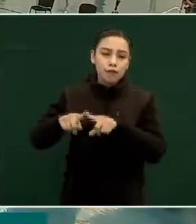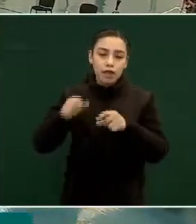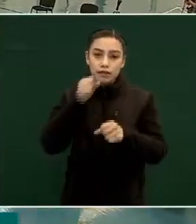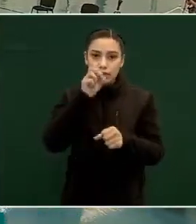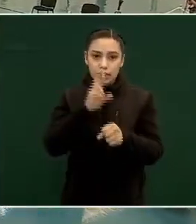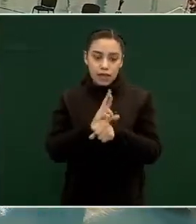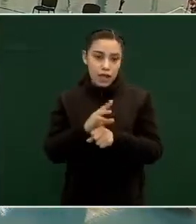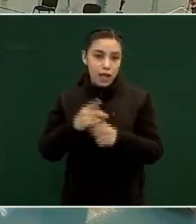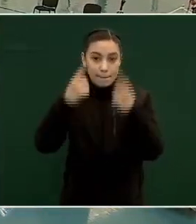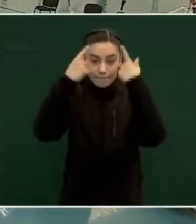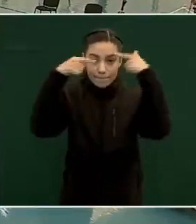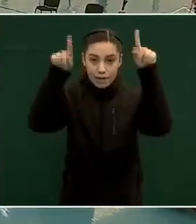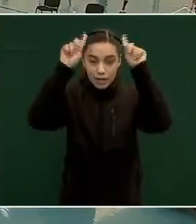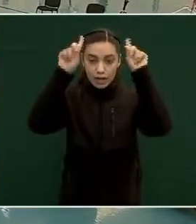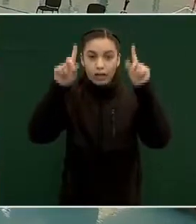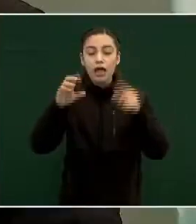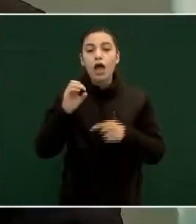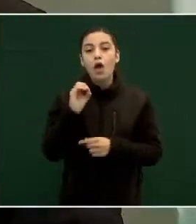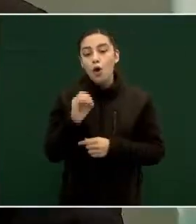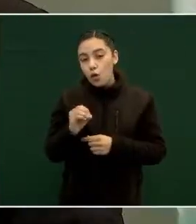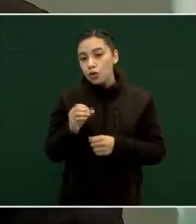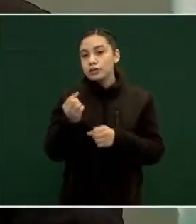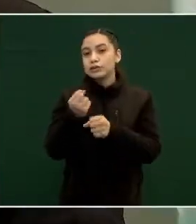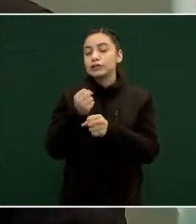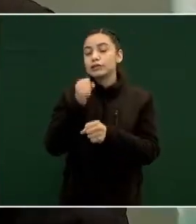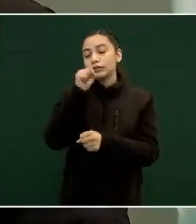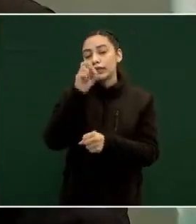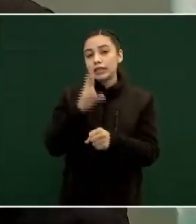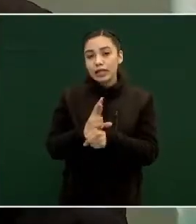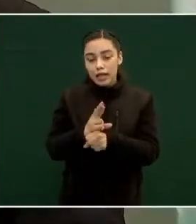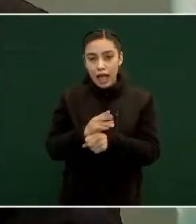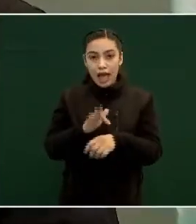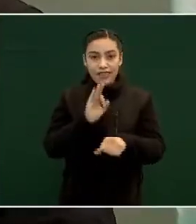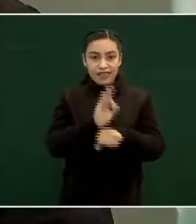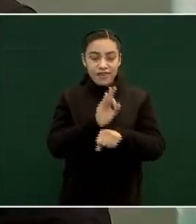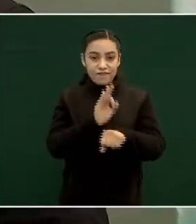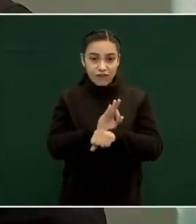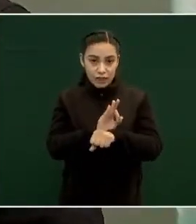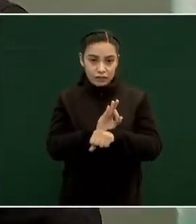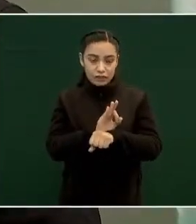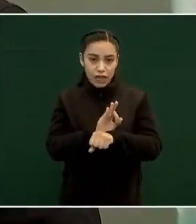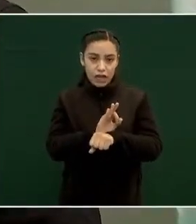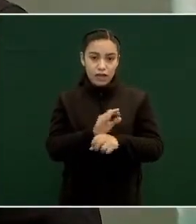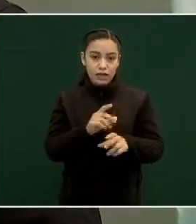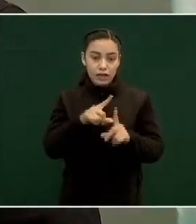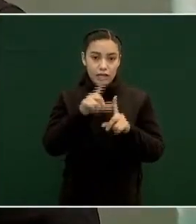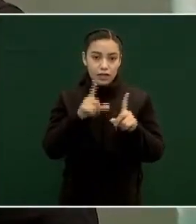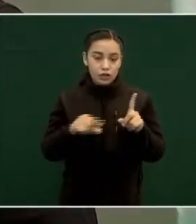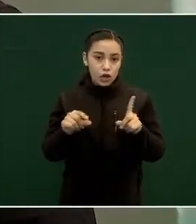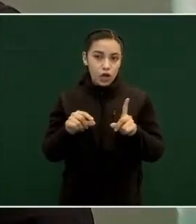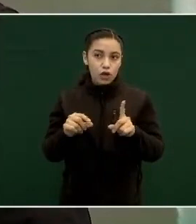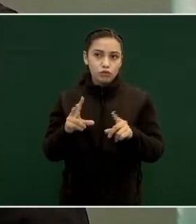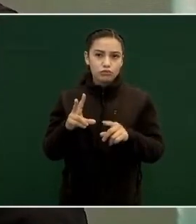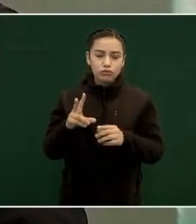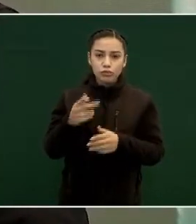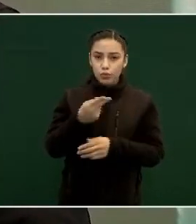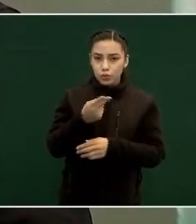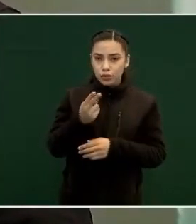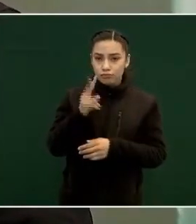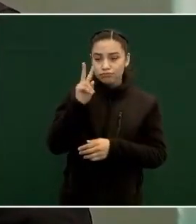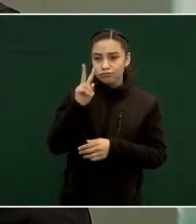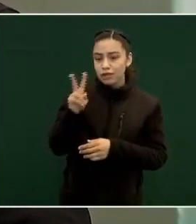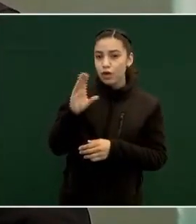Defensa. No vieron al subsecretario de la Defensa cuando hablaba